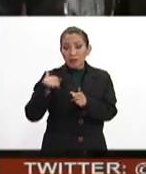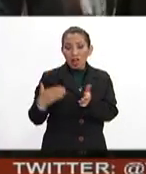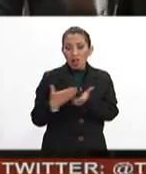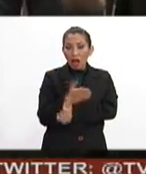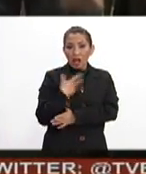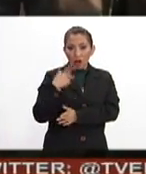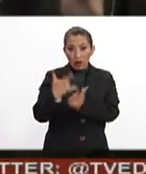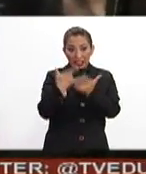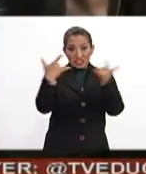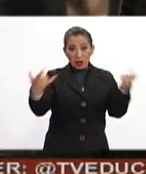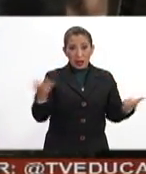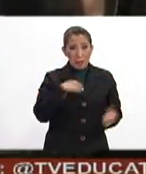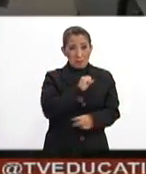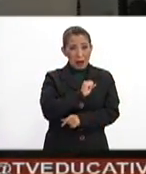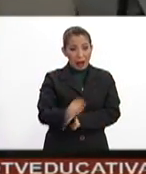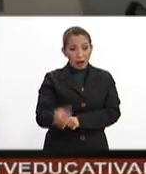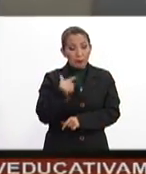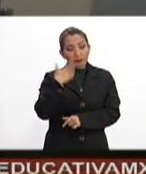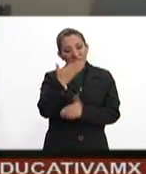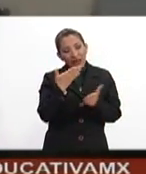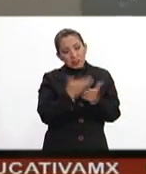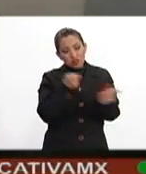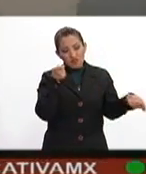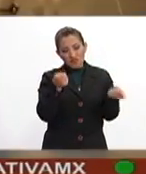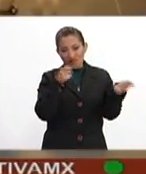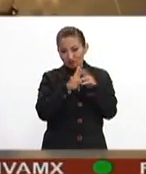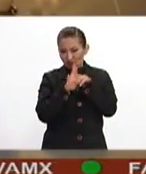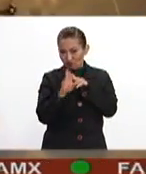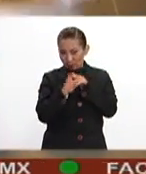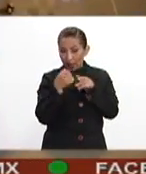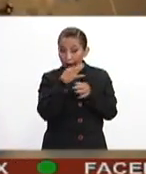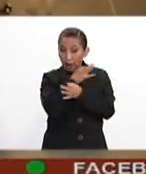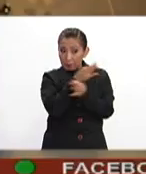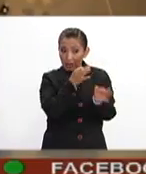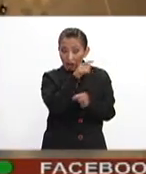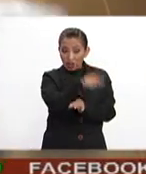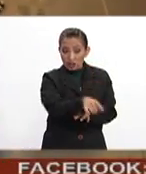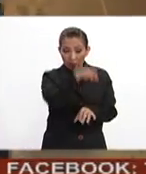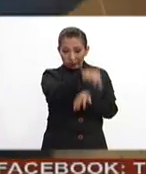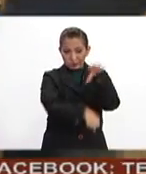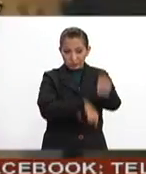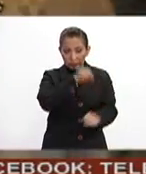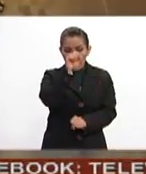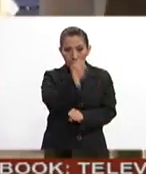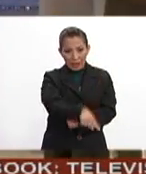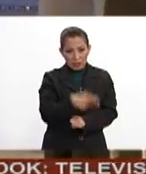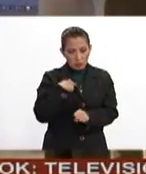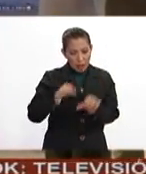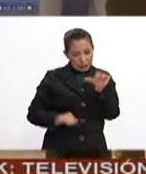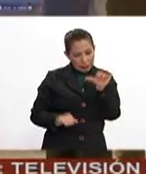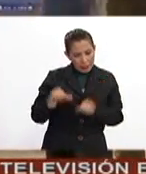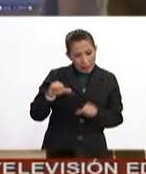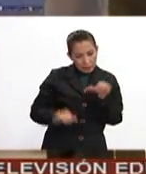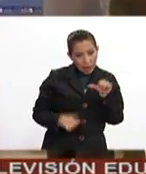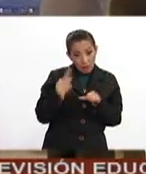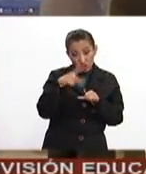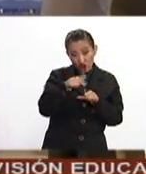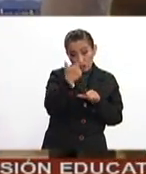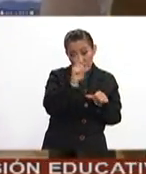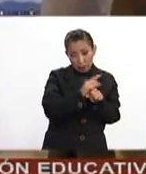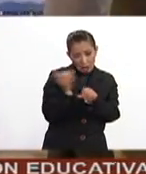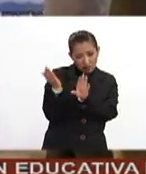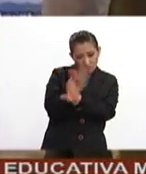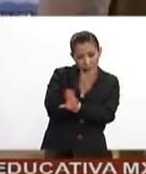con antecedentes penales. El Servicio de Control de Inmigración informó que los arrestos fueron parte de una acción judicial que duró 12